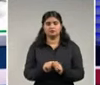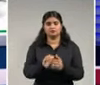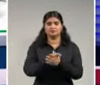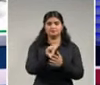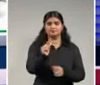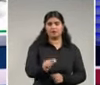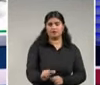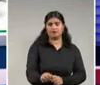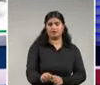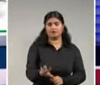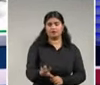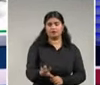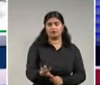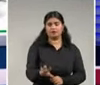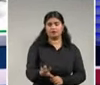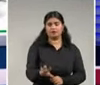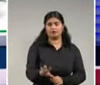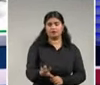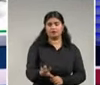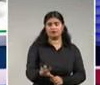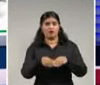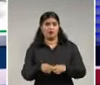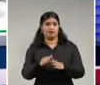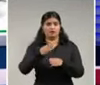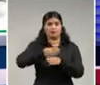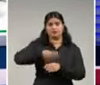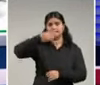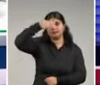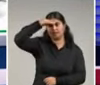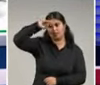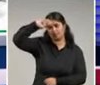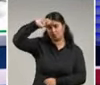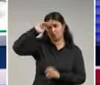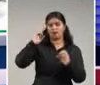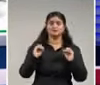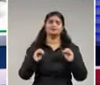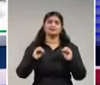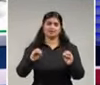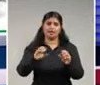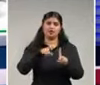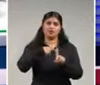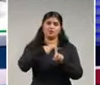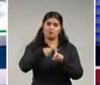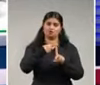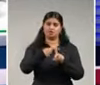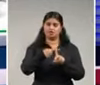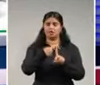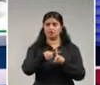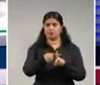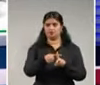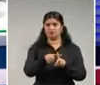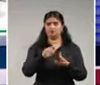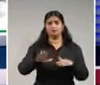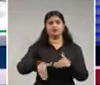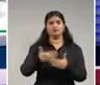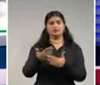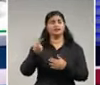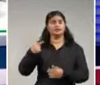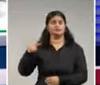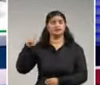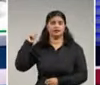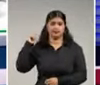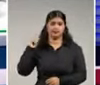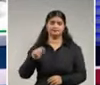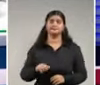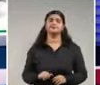Cienfuegos, Granma, Santiago de Cuba y Guantánamo no reportan casos en el día de ayer de COVID-19.